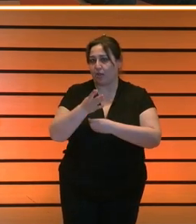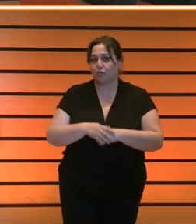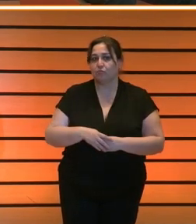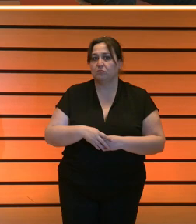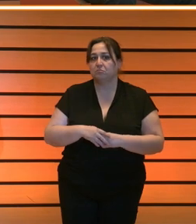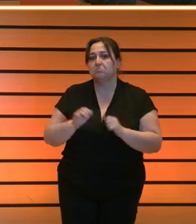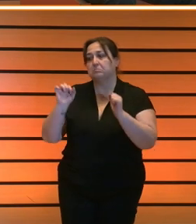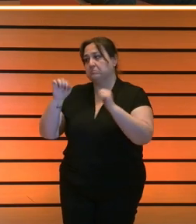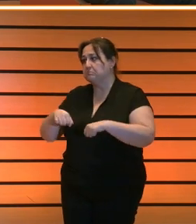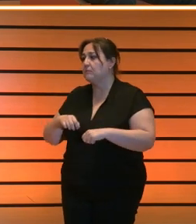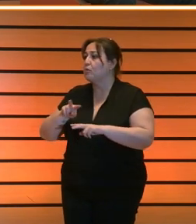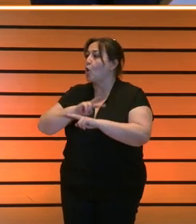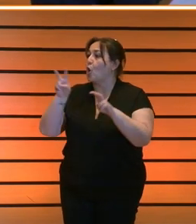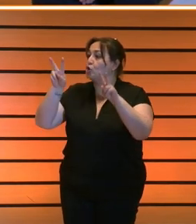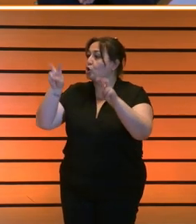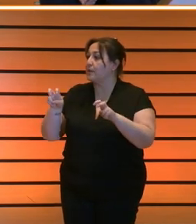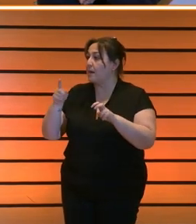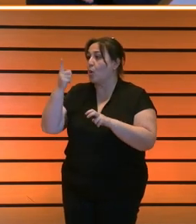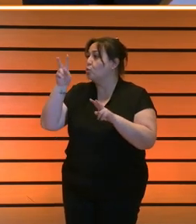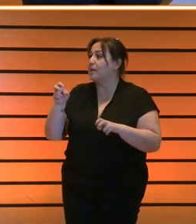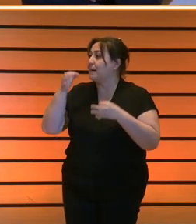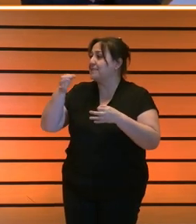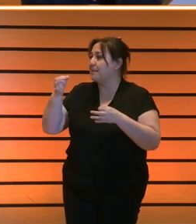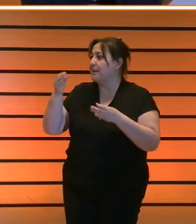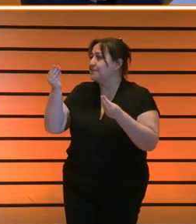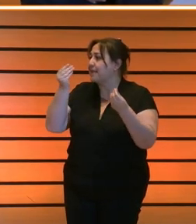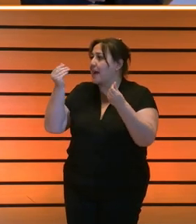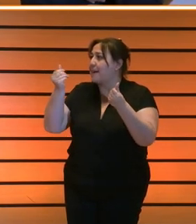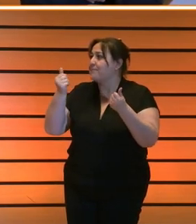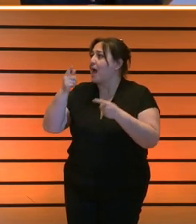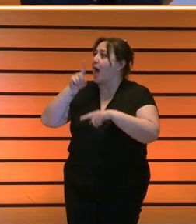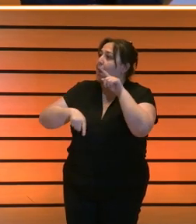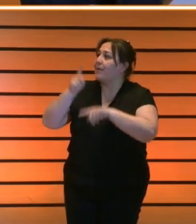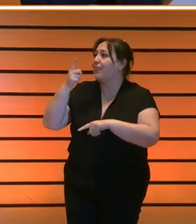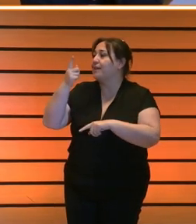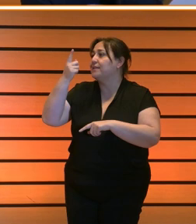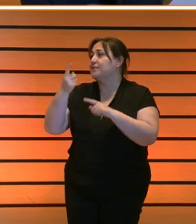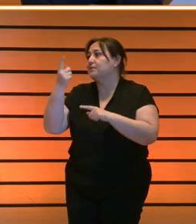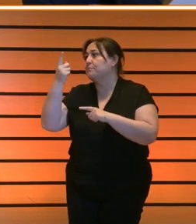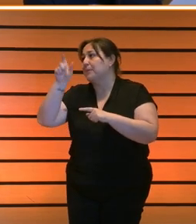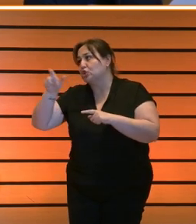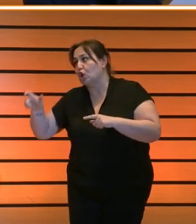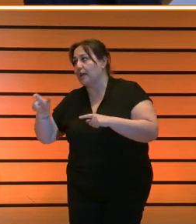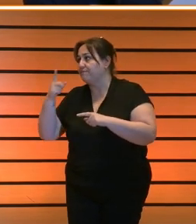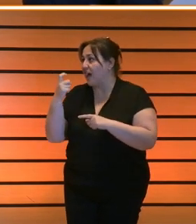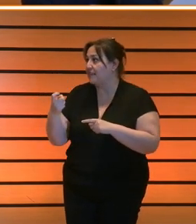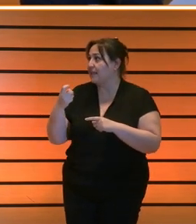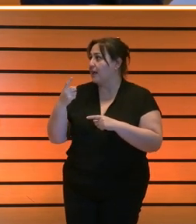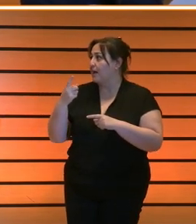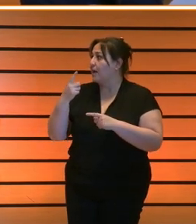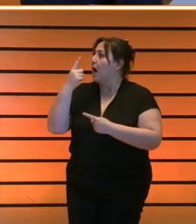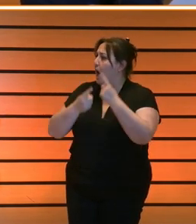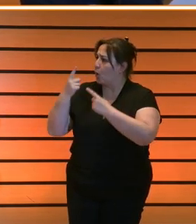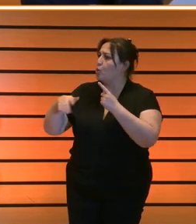otro tema no que está siempre flotando muchas veces nos falta el personal Incluso en algunos lugares tenemos